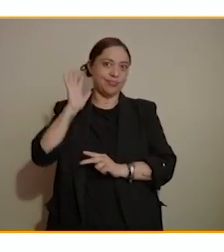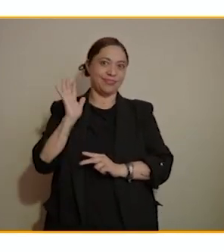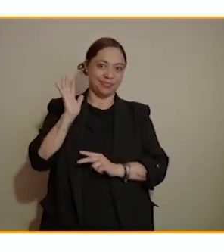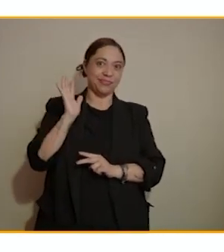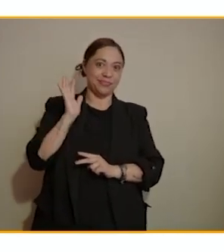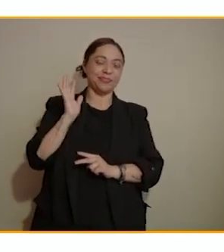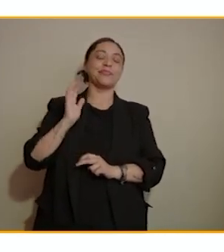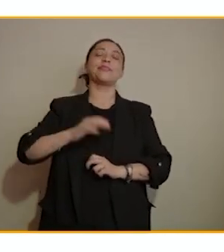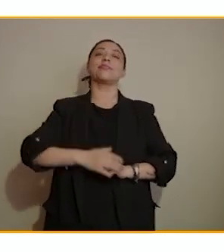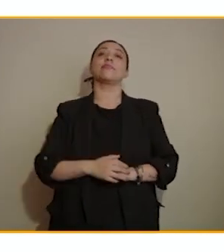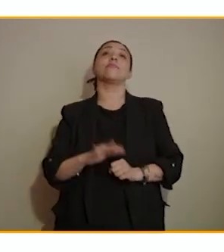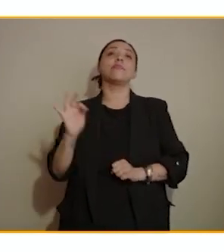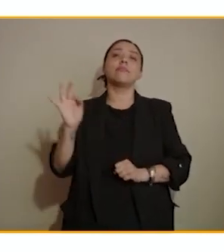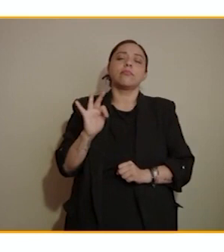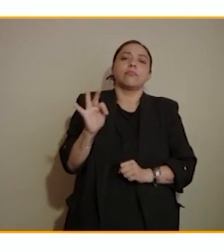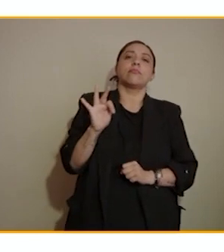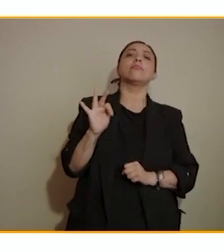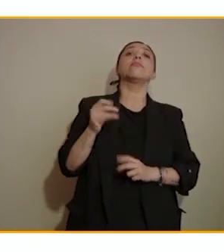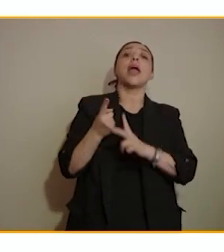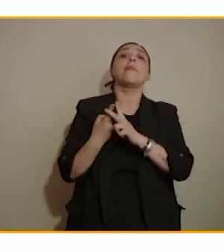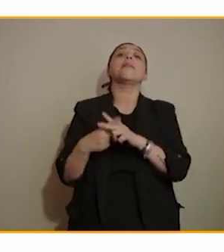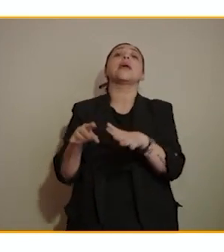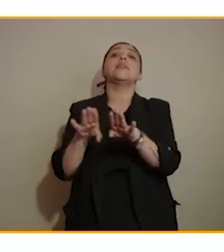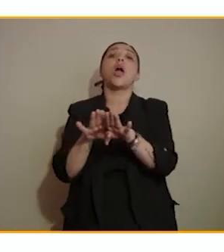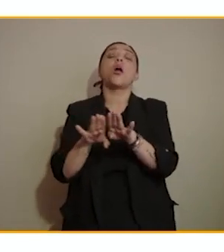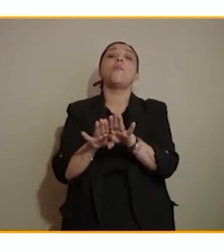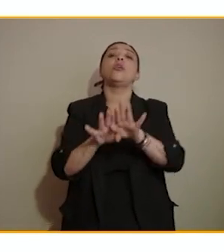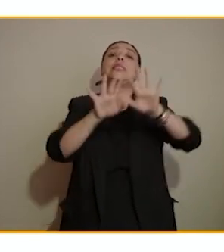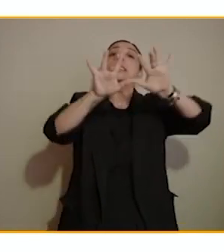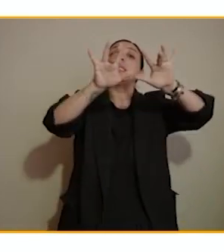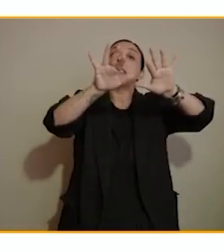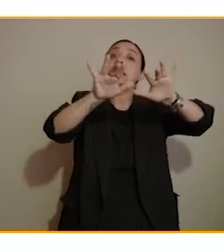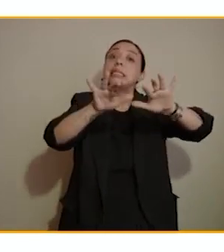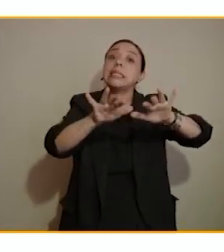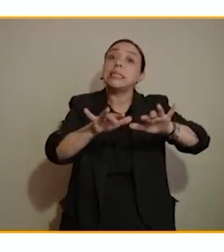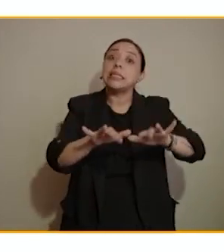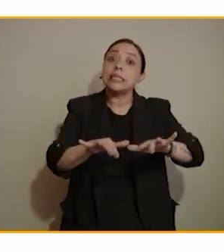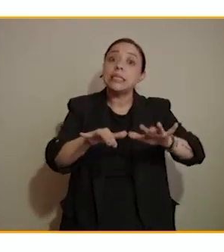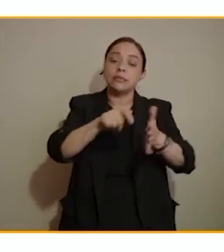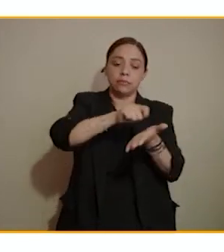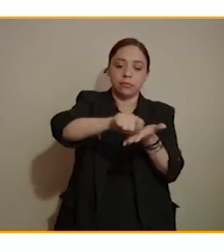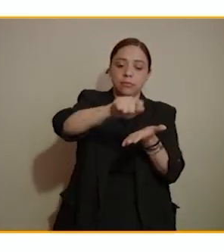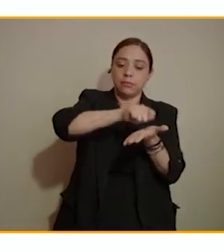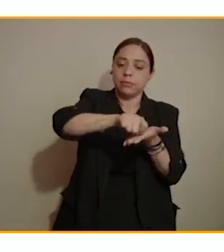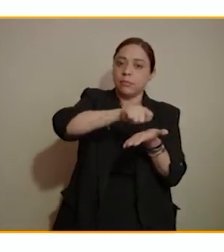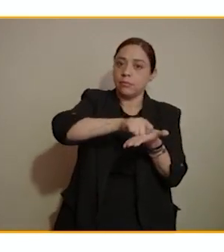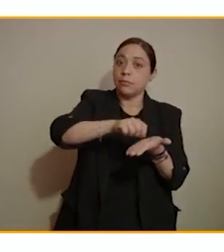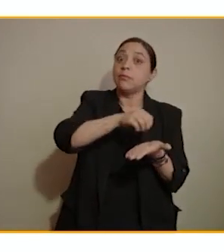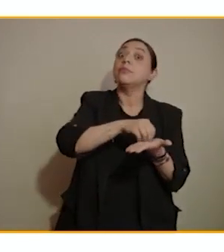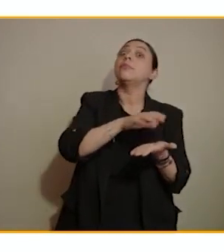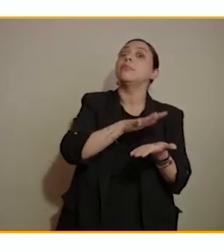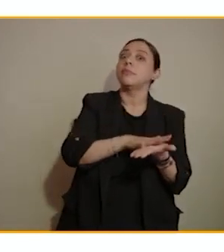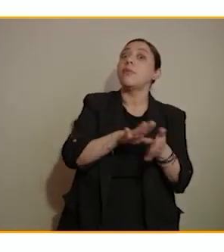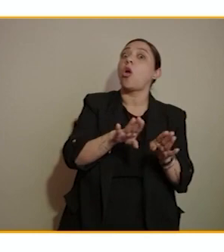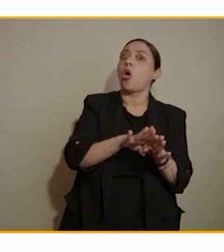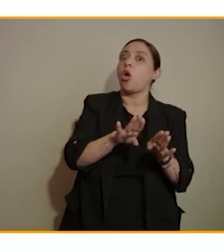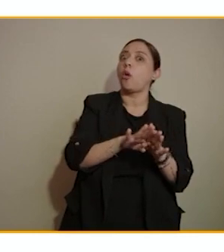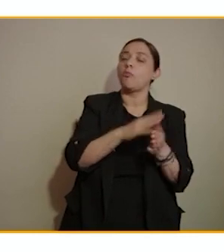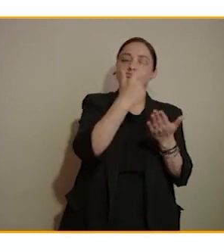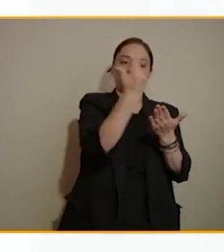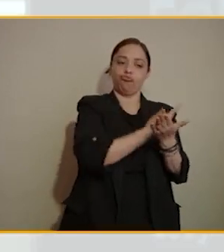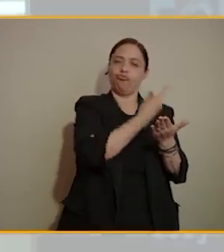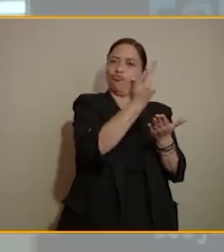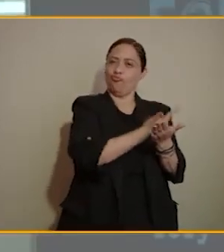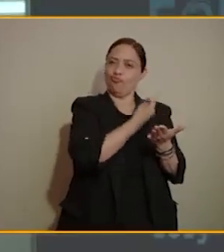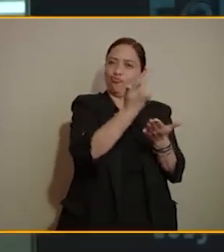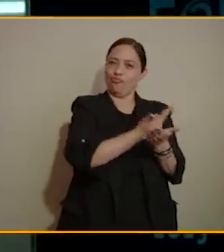a dejar por escrito cómo es que hace lo que hace, sus libros de contabilidad,